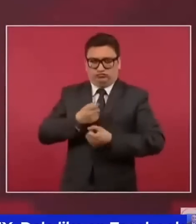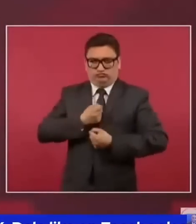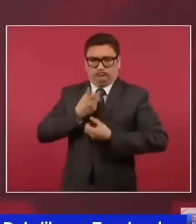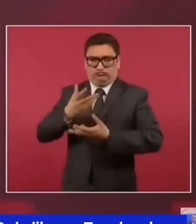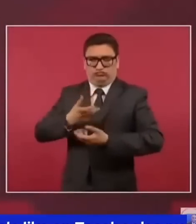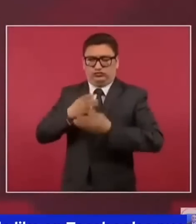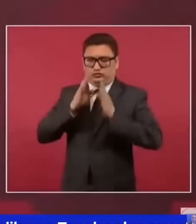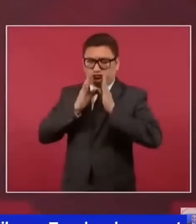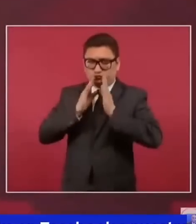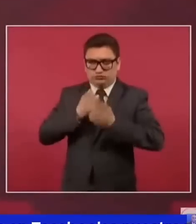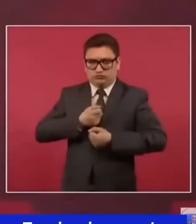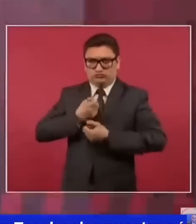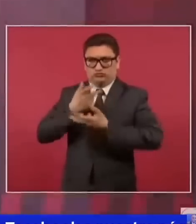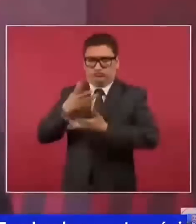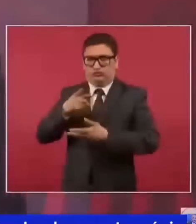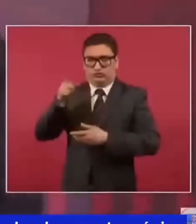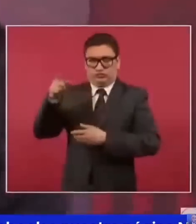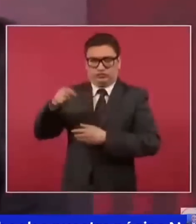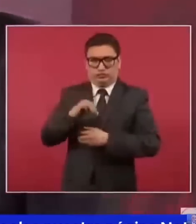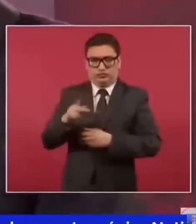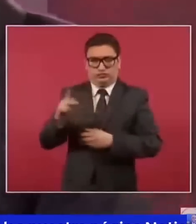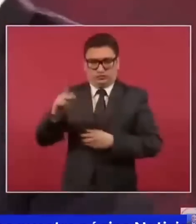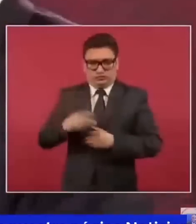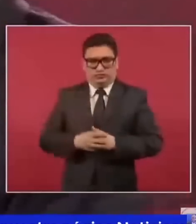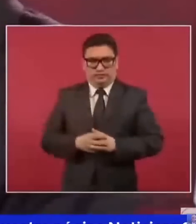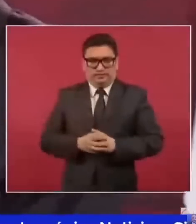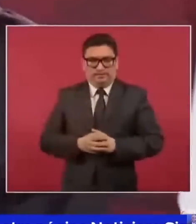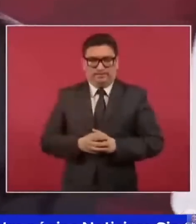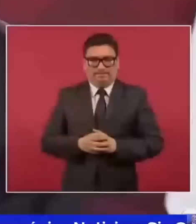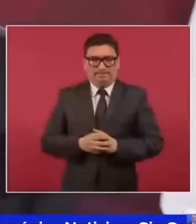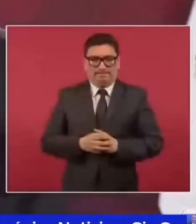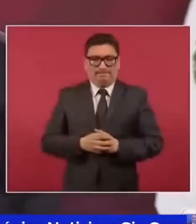a la Procuraduría.